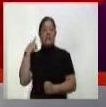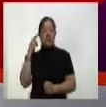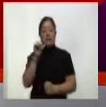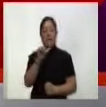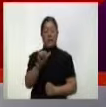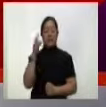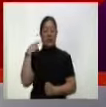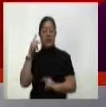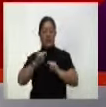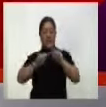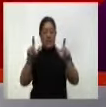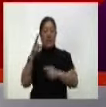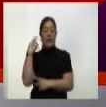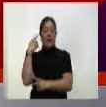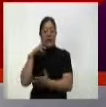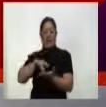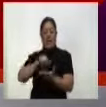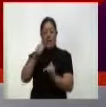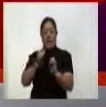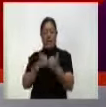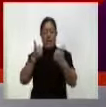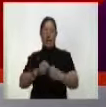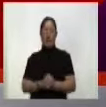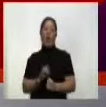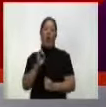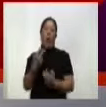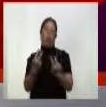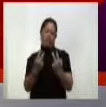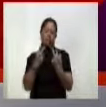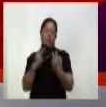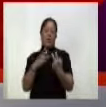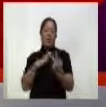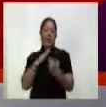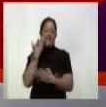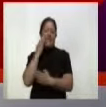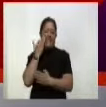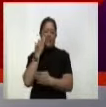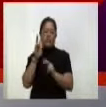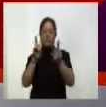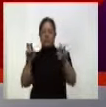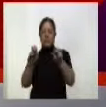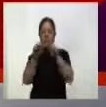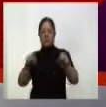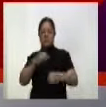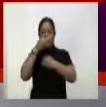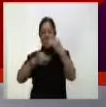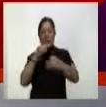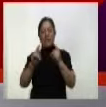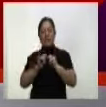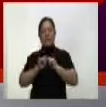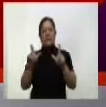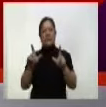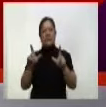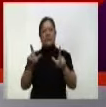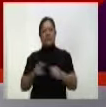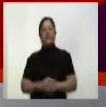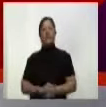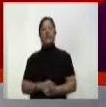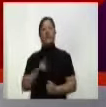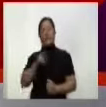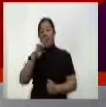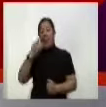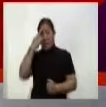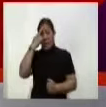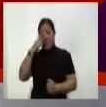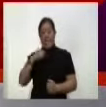Tlaxcala, Radio Altiplano o Radio Calpulalpan o nos sigue en nuestra página de Facebook, Sistema de Noticias Tlaxcala. Les recuerdo